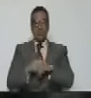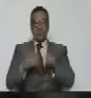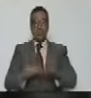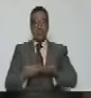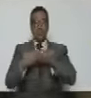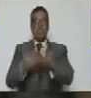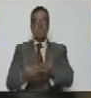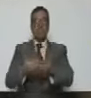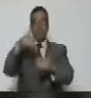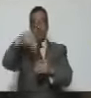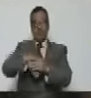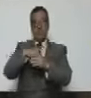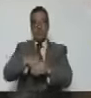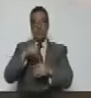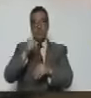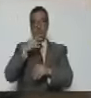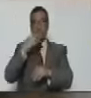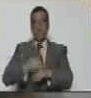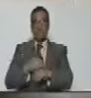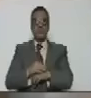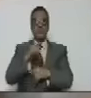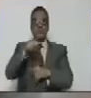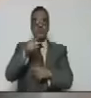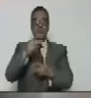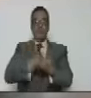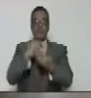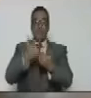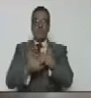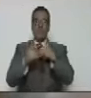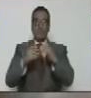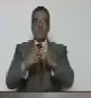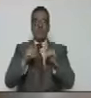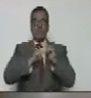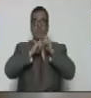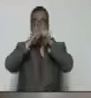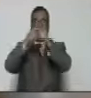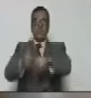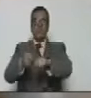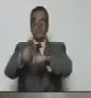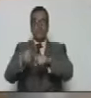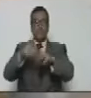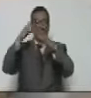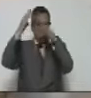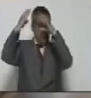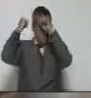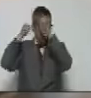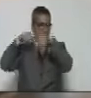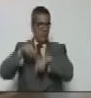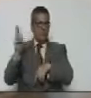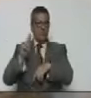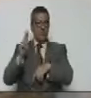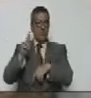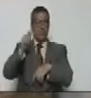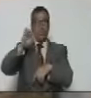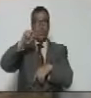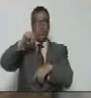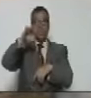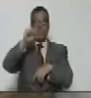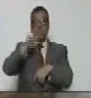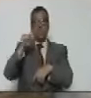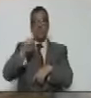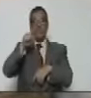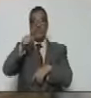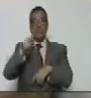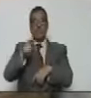propongo que votemos favorablemente a su plan y a su designación como embajador de la República de Tunisia o